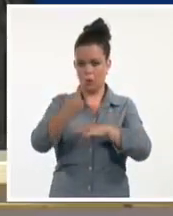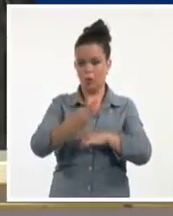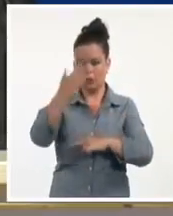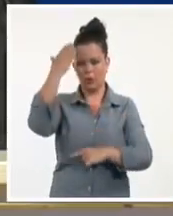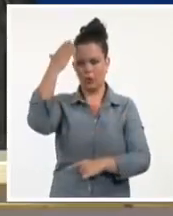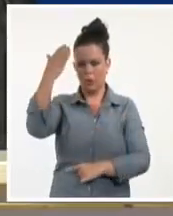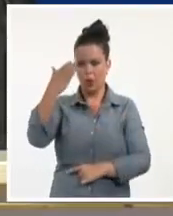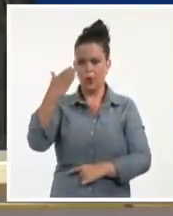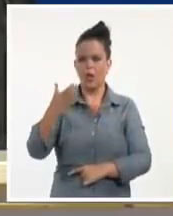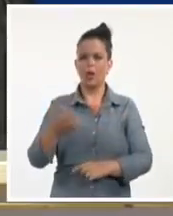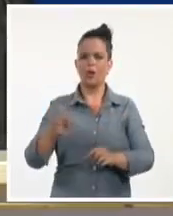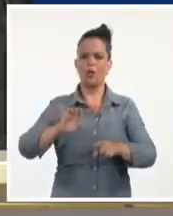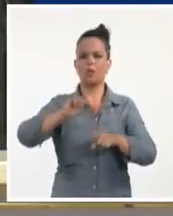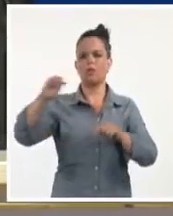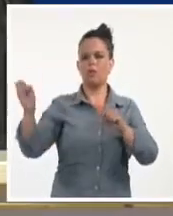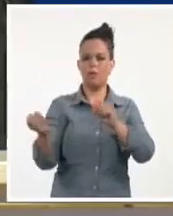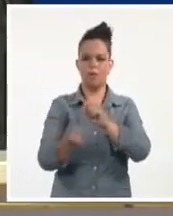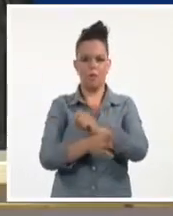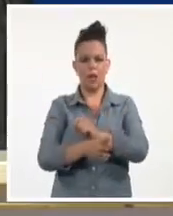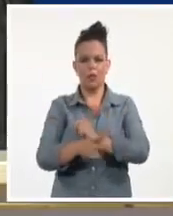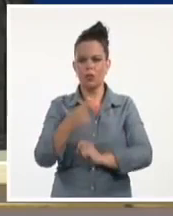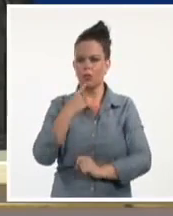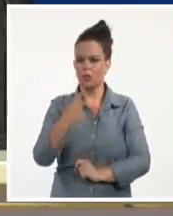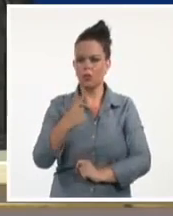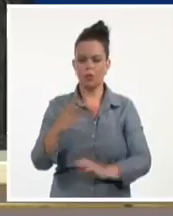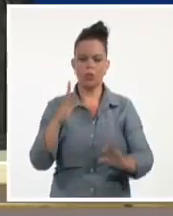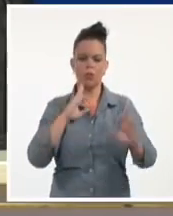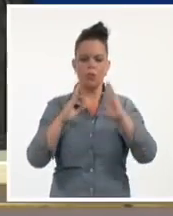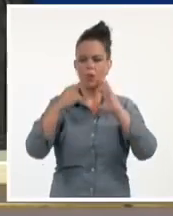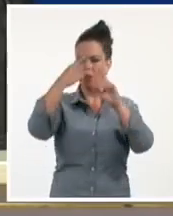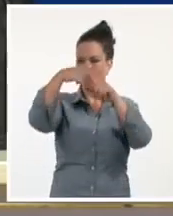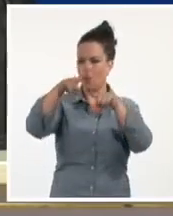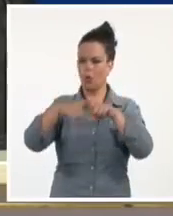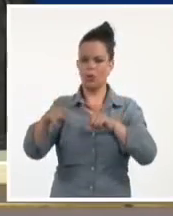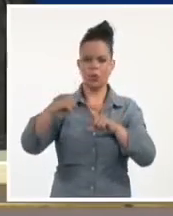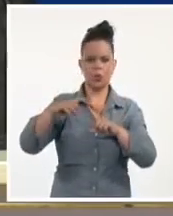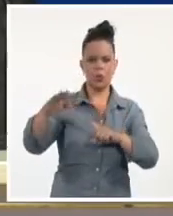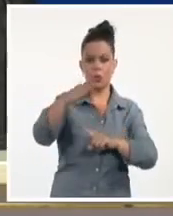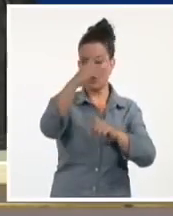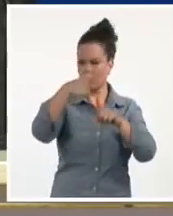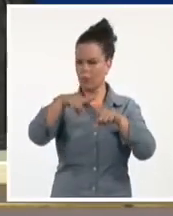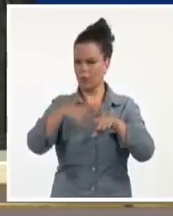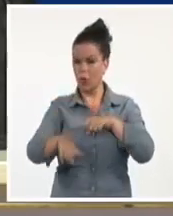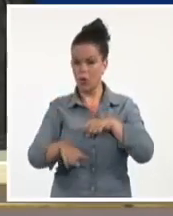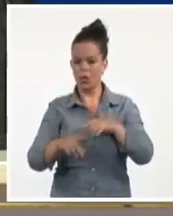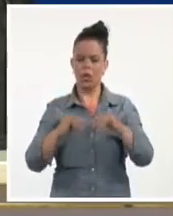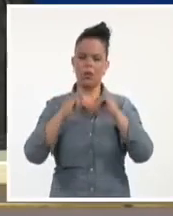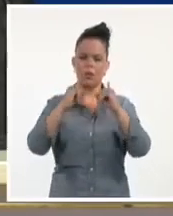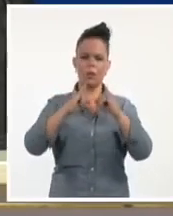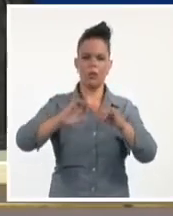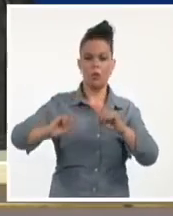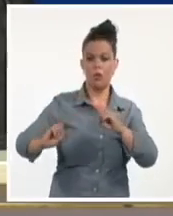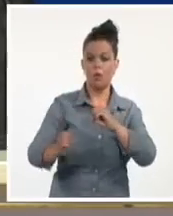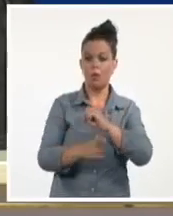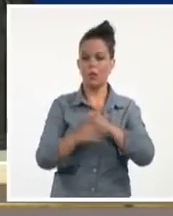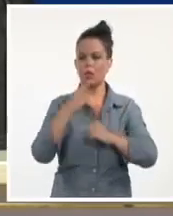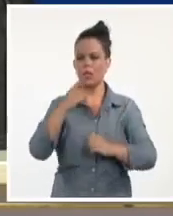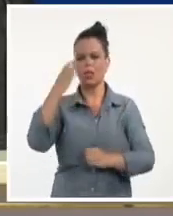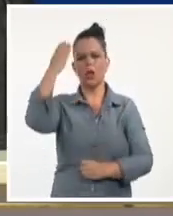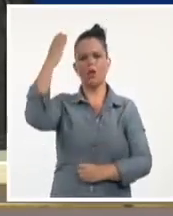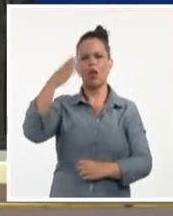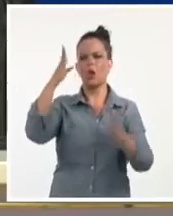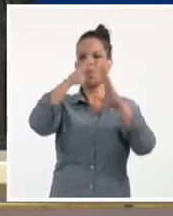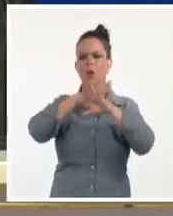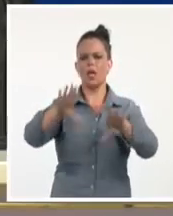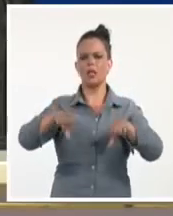que no se corresponde con la situación actual que tiene hoy en cuba ni tampoco con la situación de las